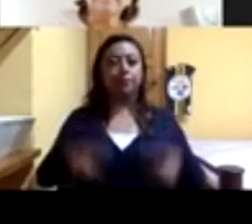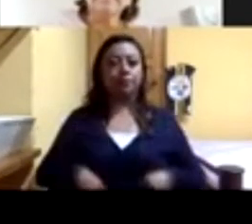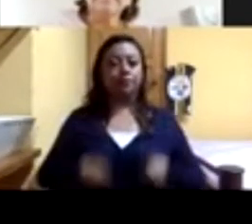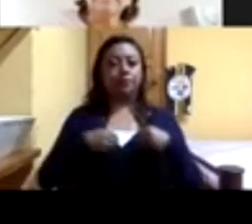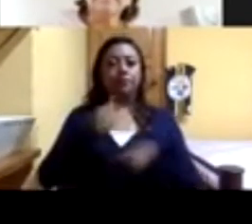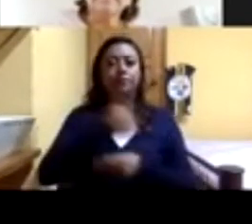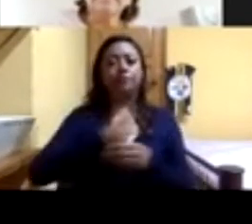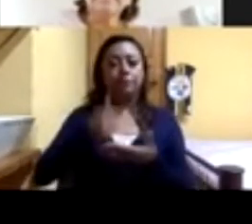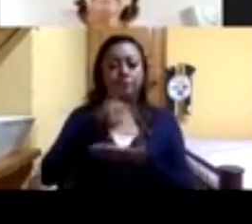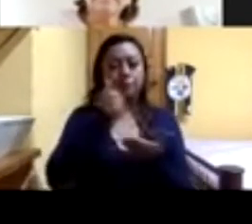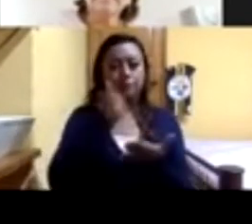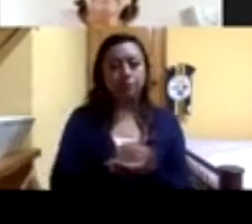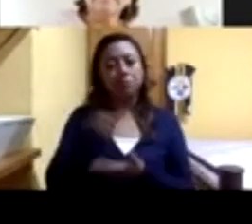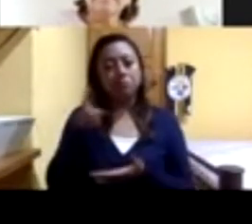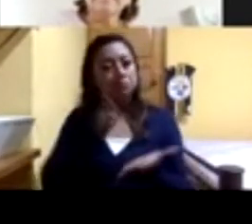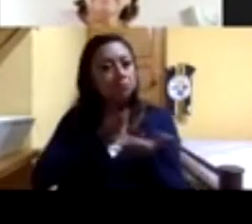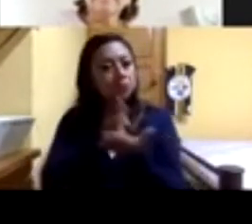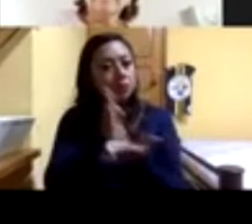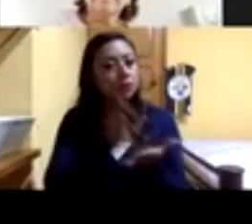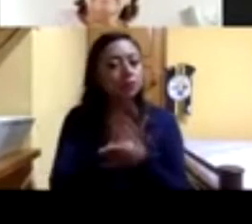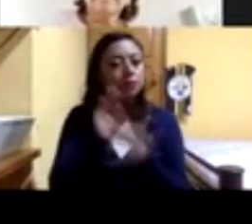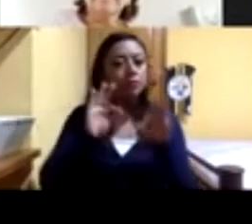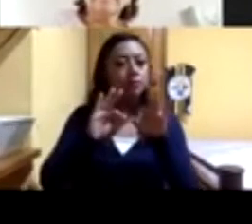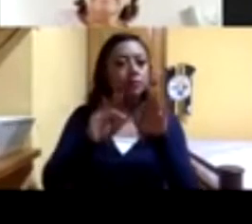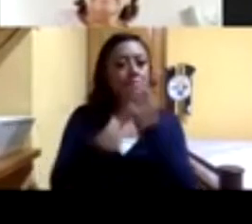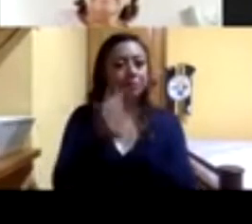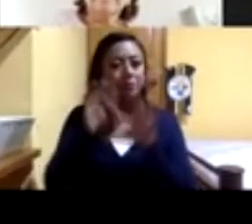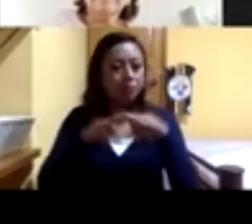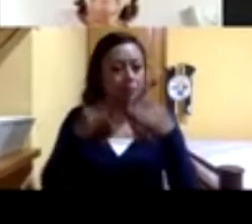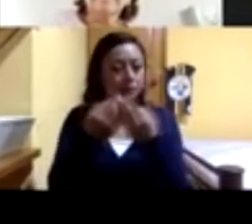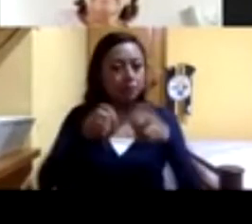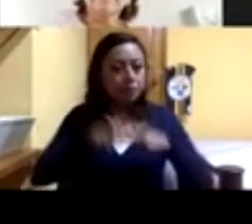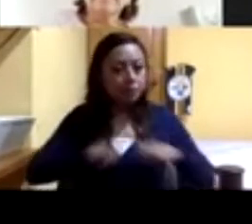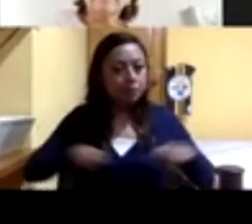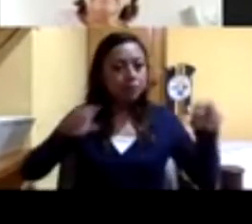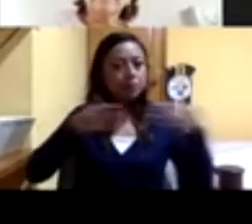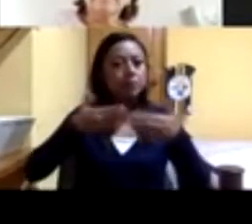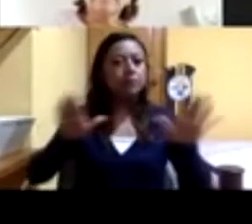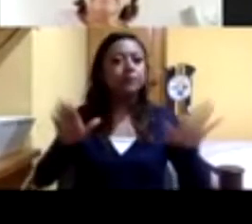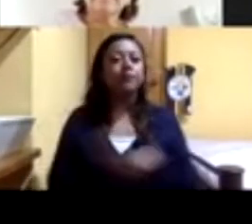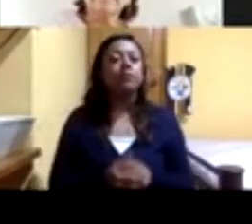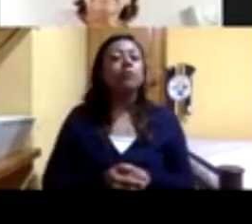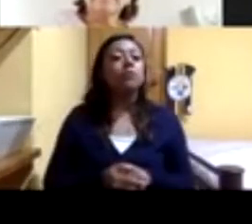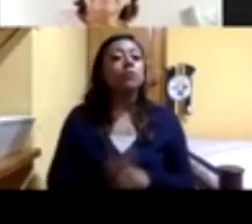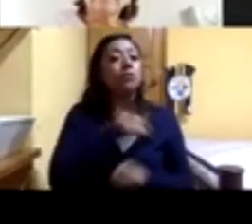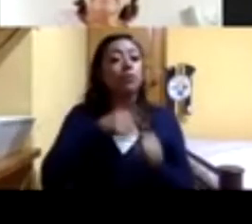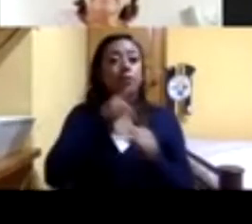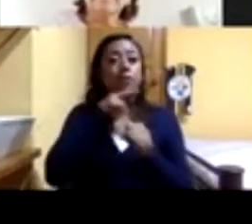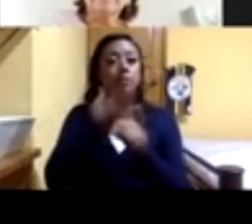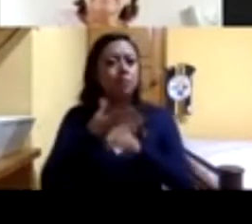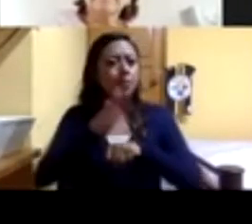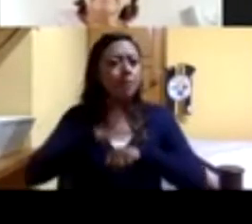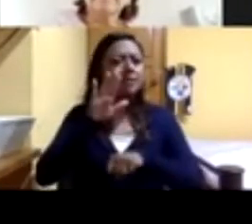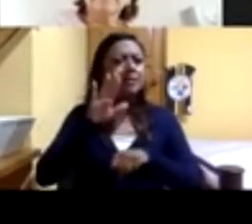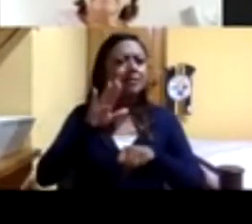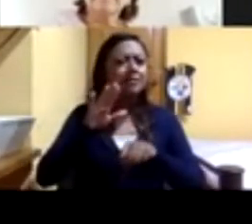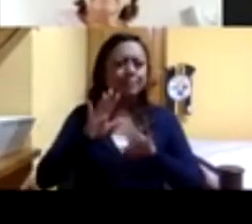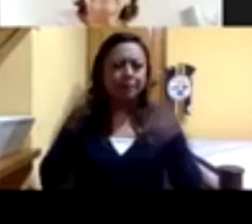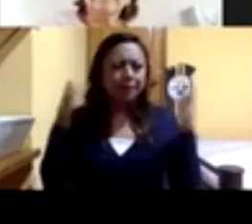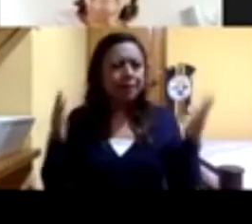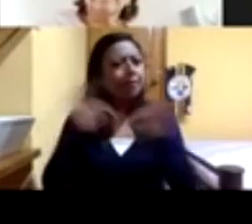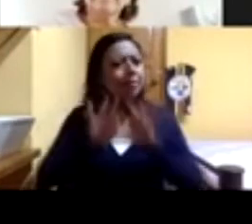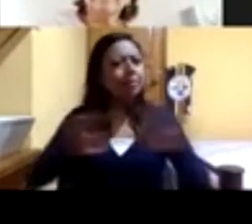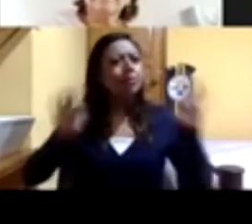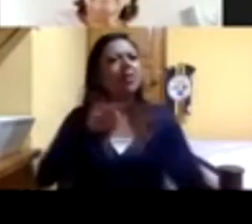a estas nuevas formas del Parlamento abierto. Una de las grandes tareas es incorporar nuevas prácticas como la